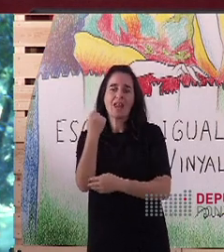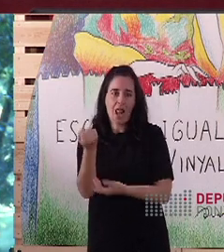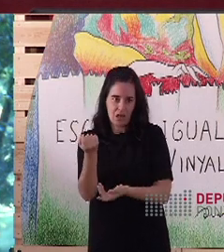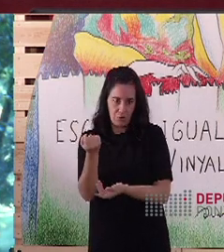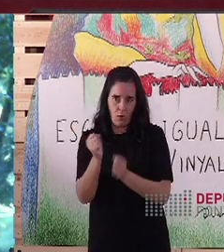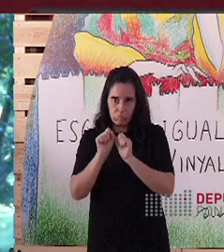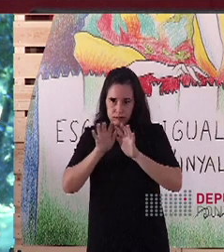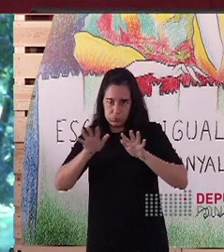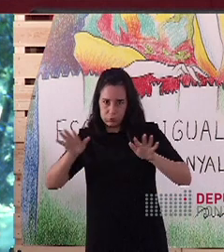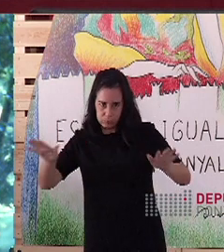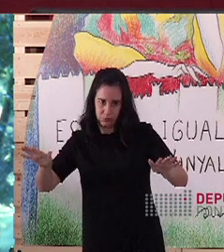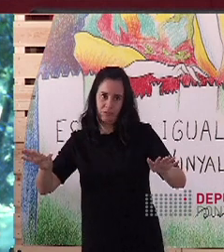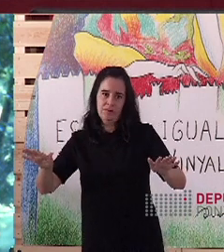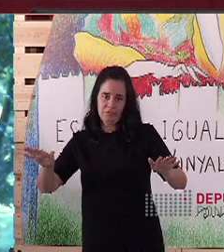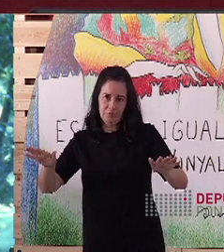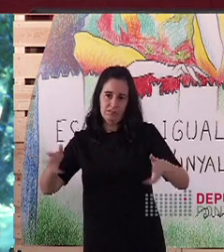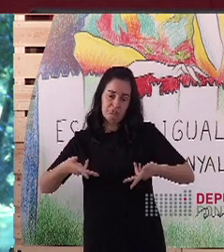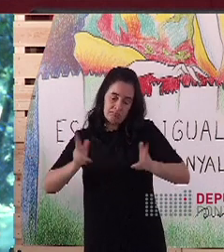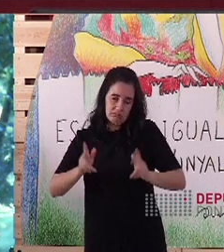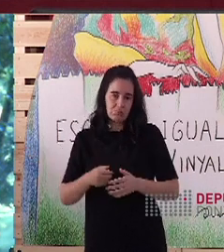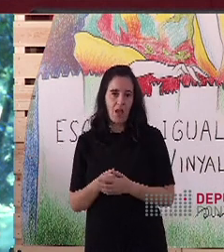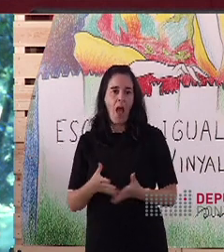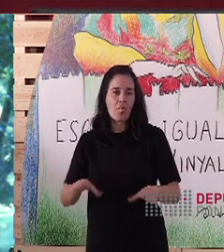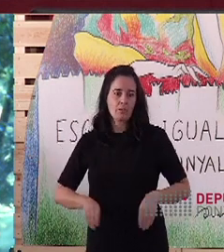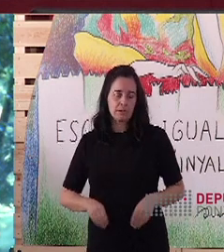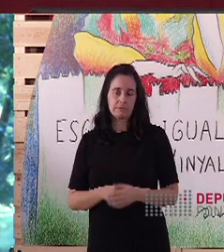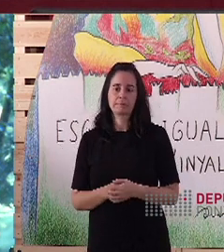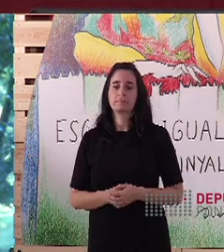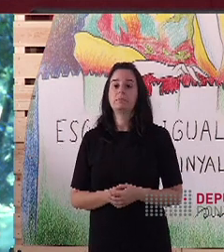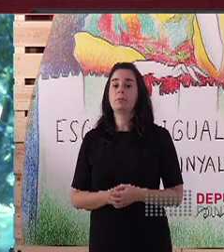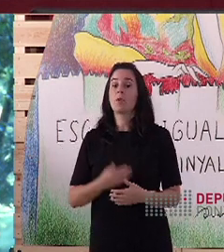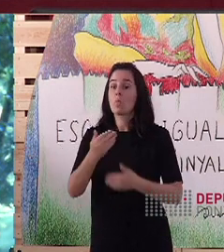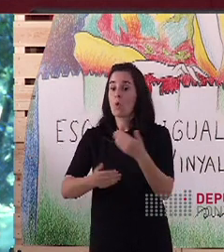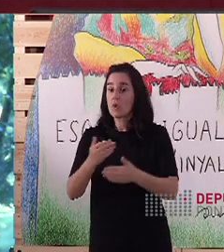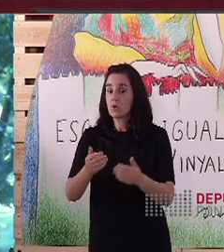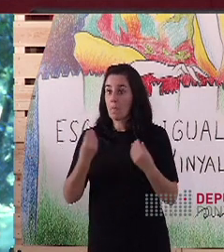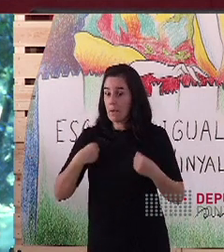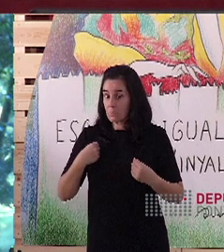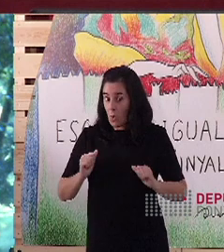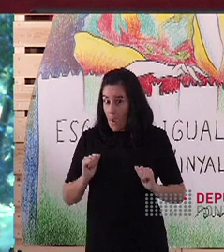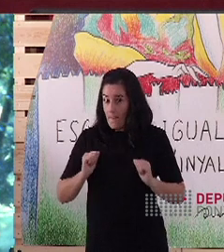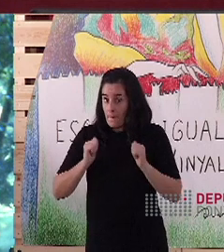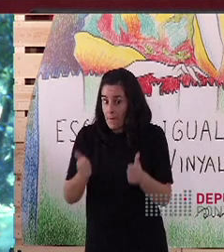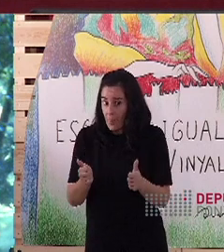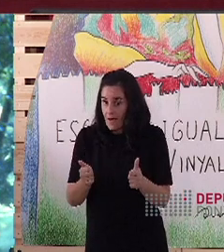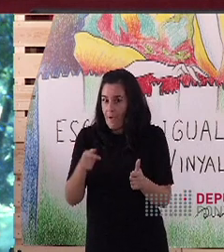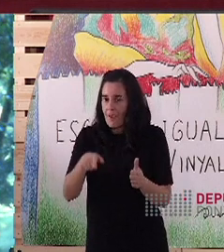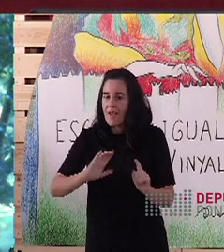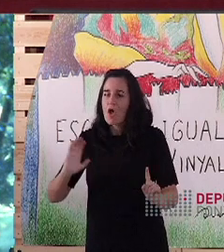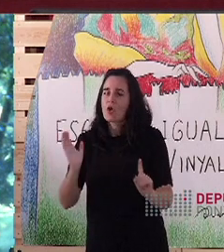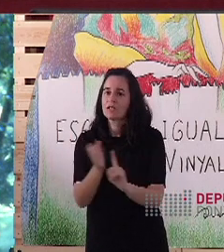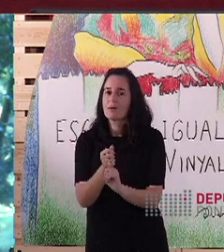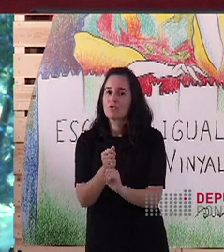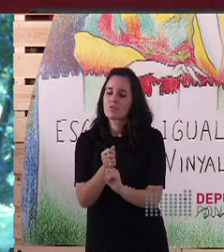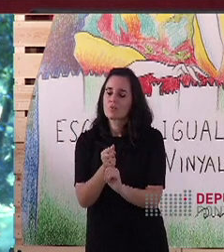del capitalismo global, valga la redundancia. Cuando este proceso comienza, nos vamos a encontrar con que hay una parte significativa